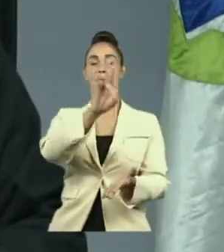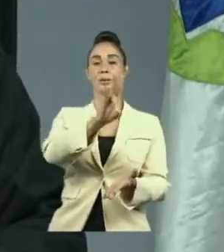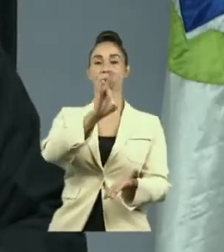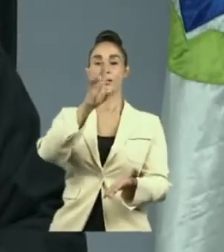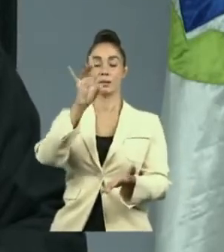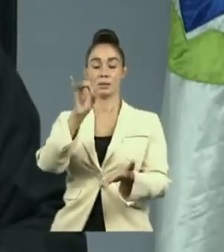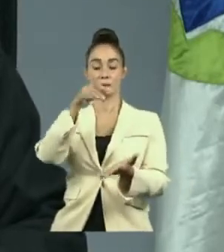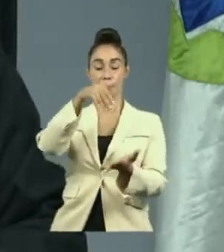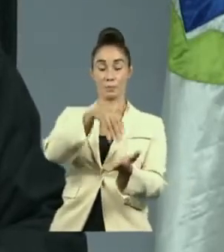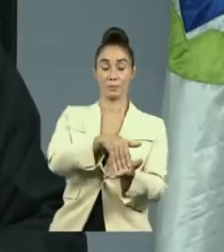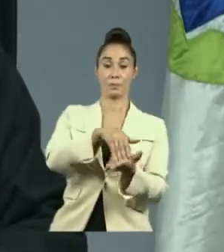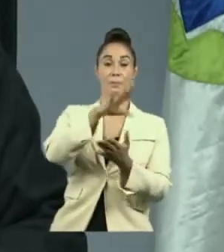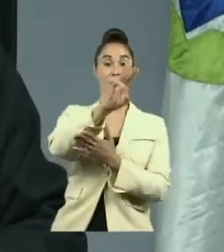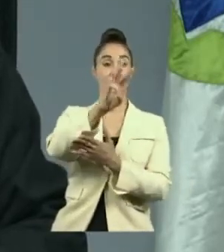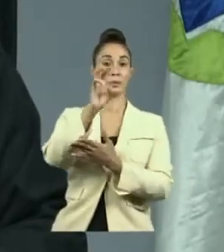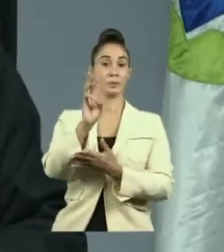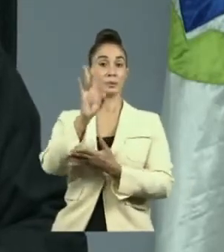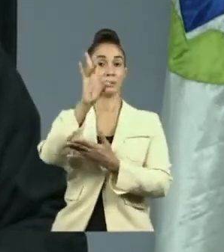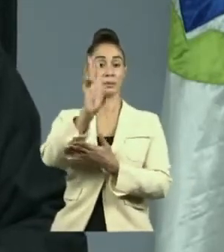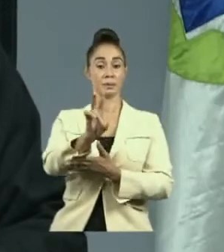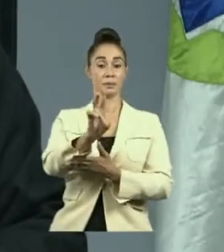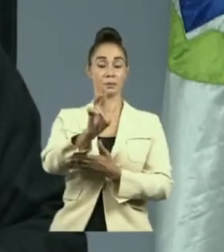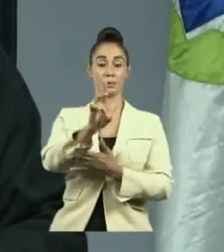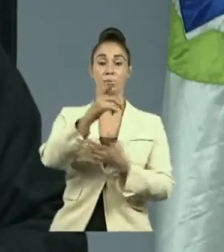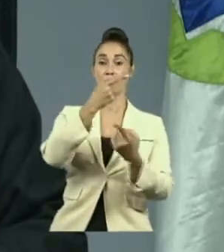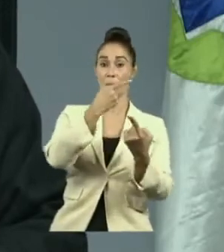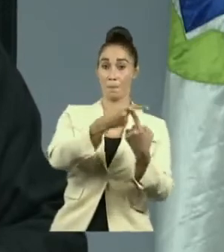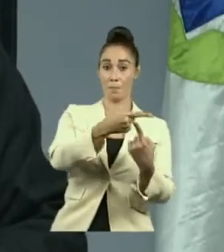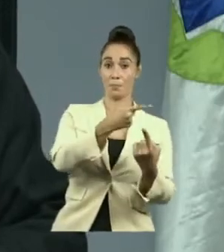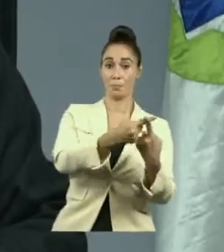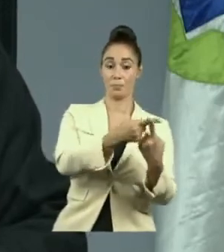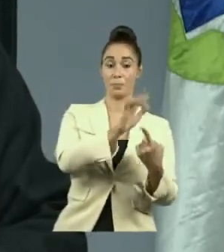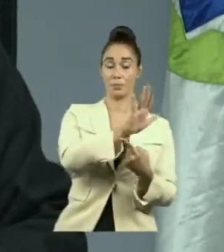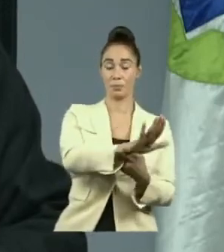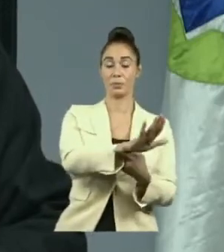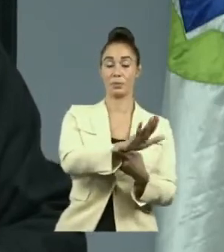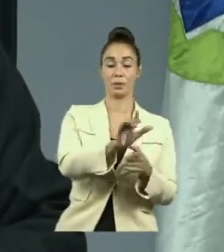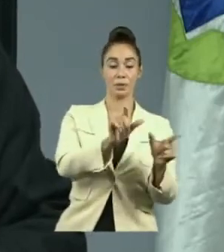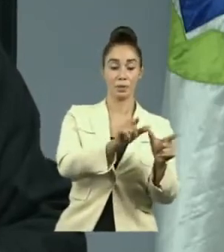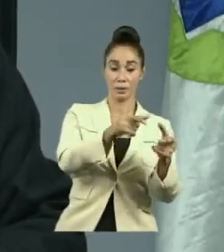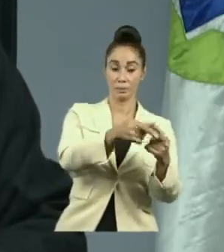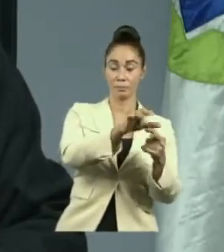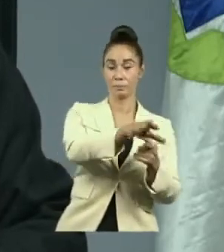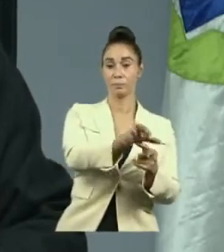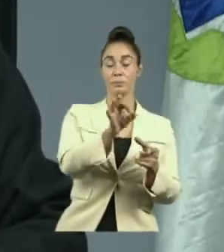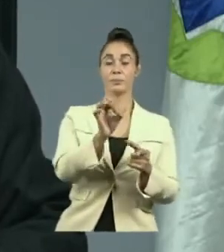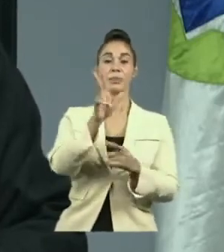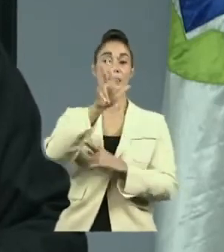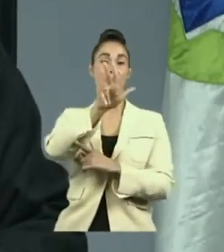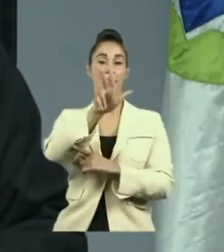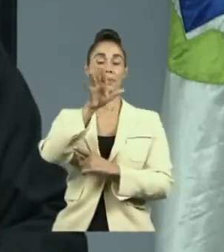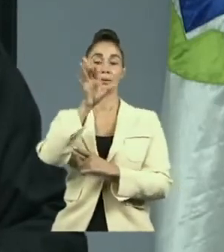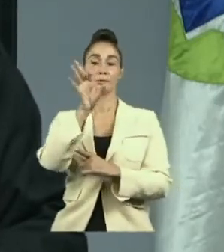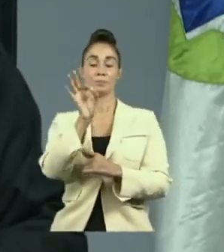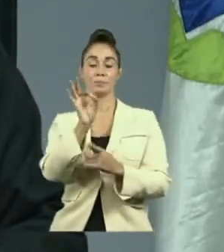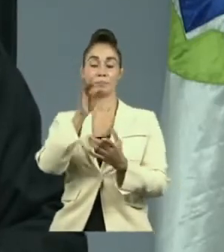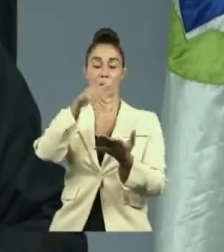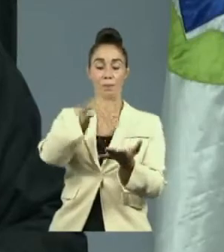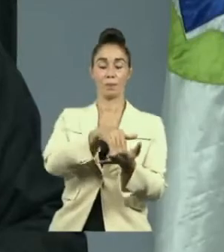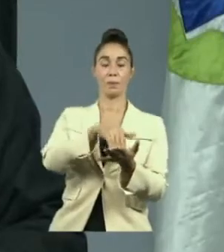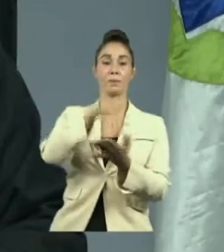607 casos confirmados de los cuales 39 mil